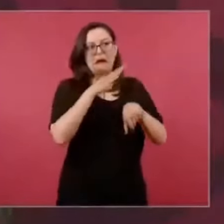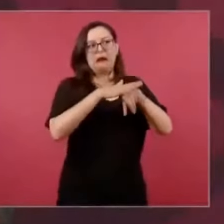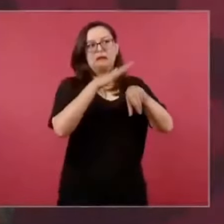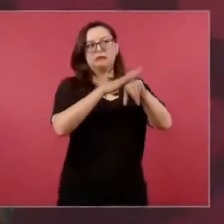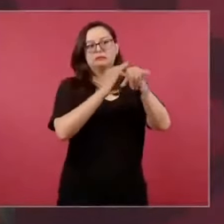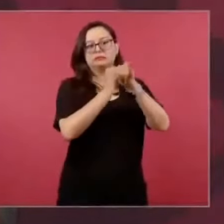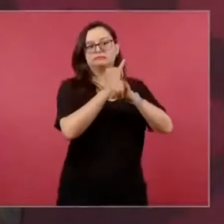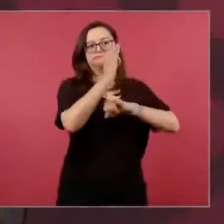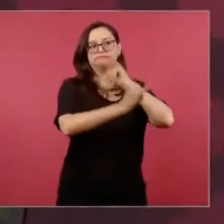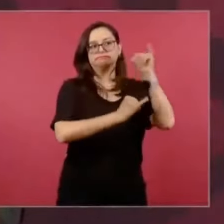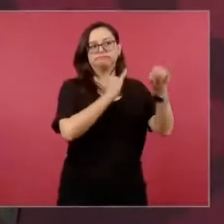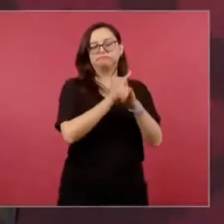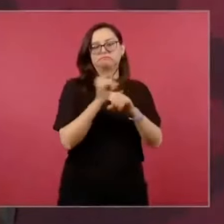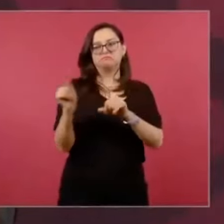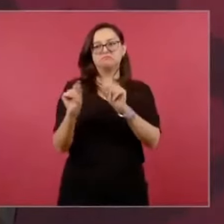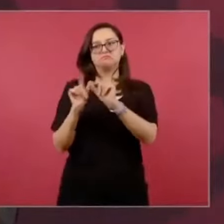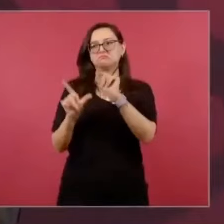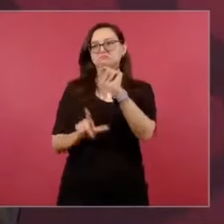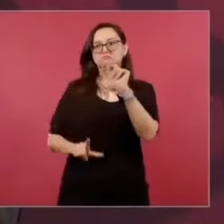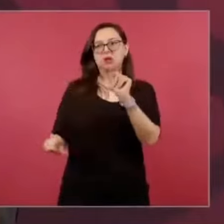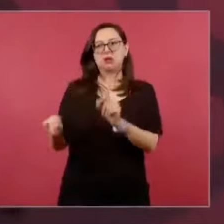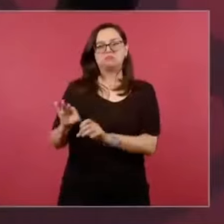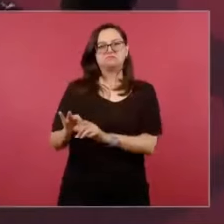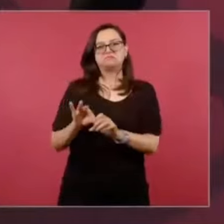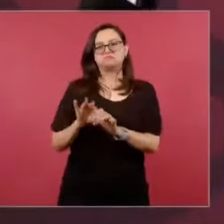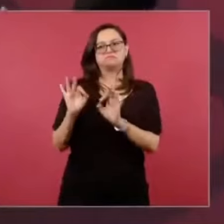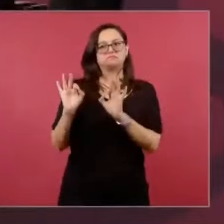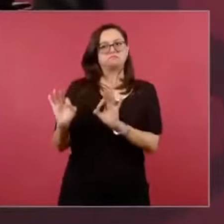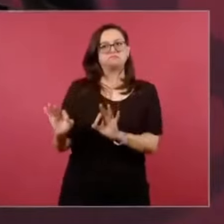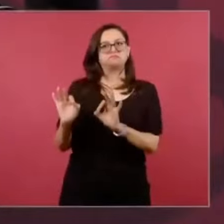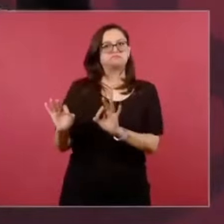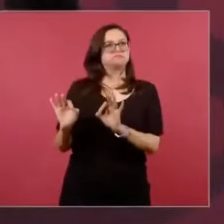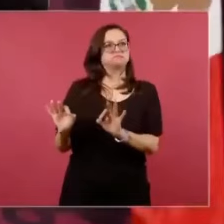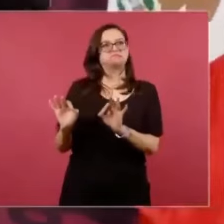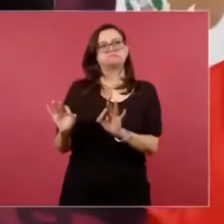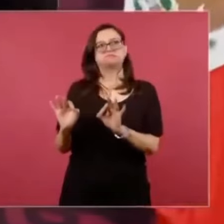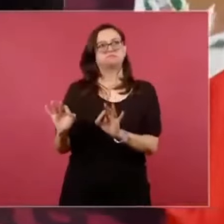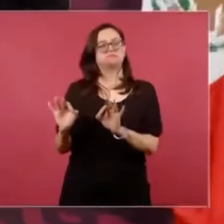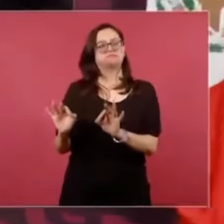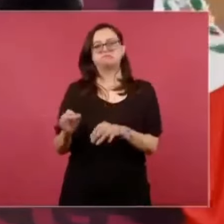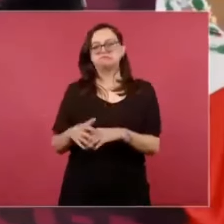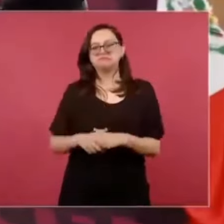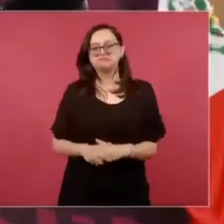Y hay un observador chileno que dice, me llamó mucho la atención